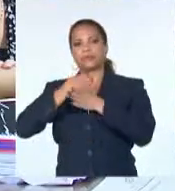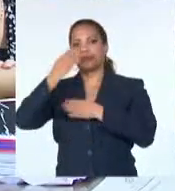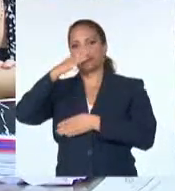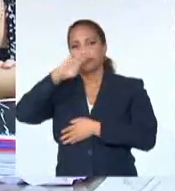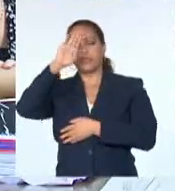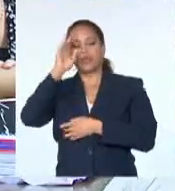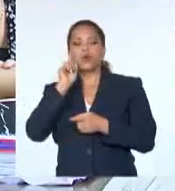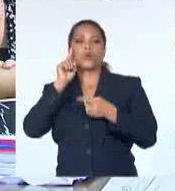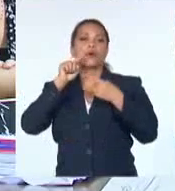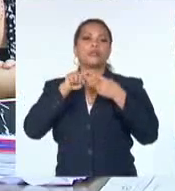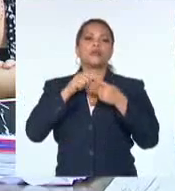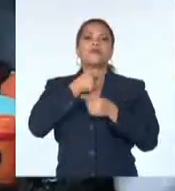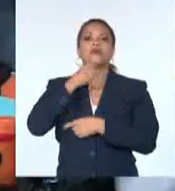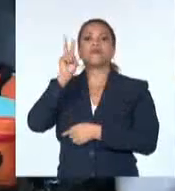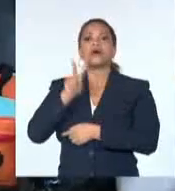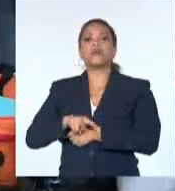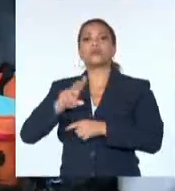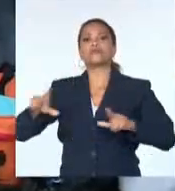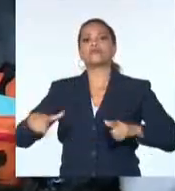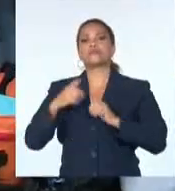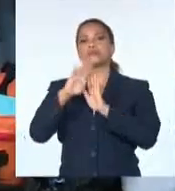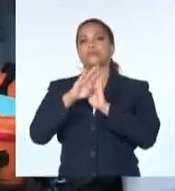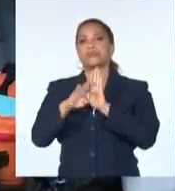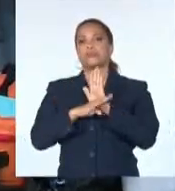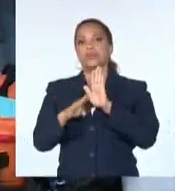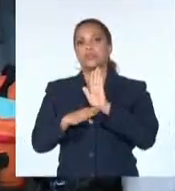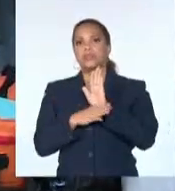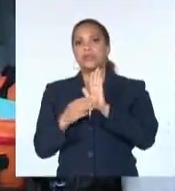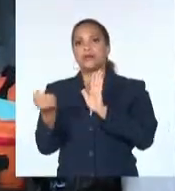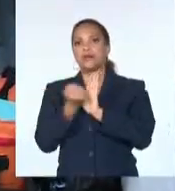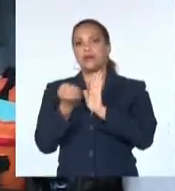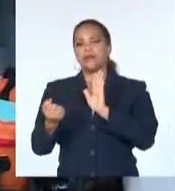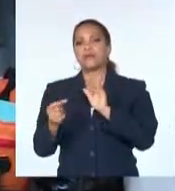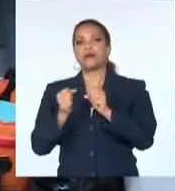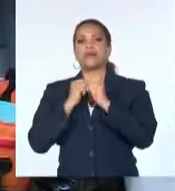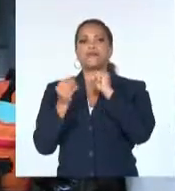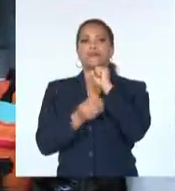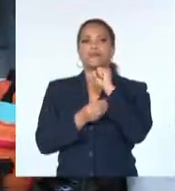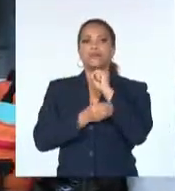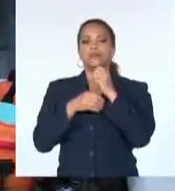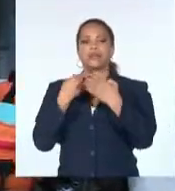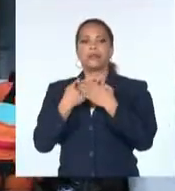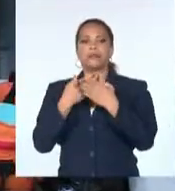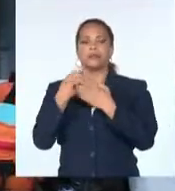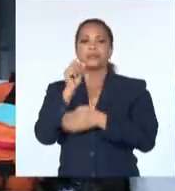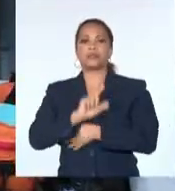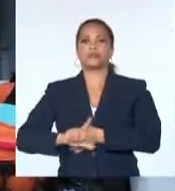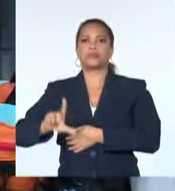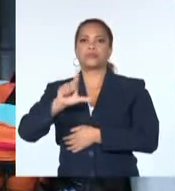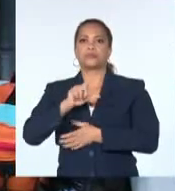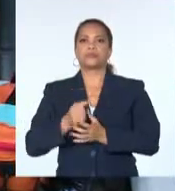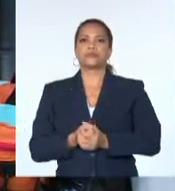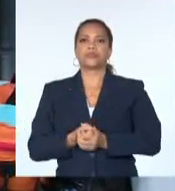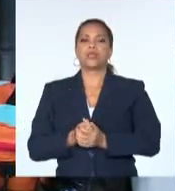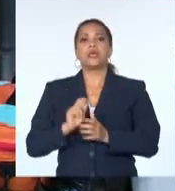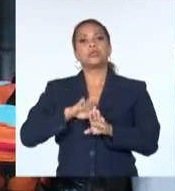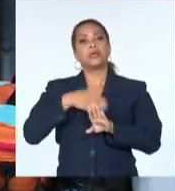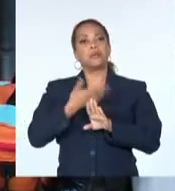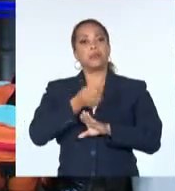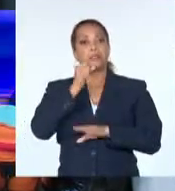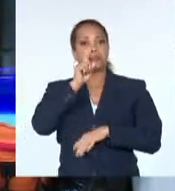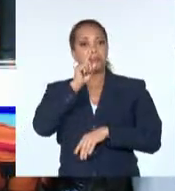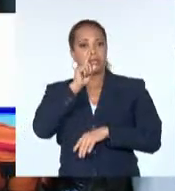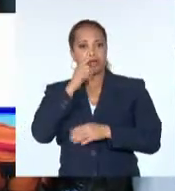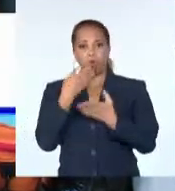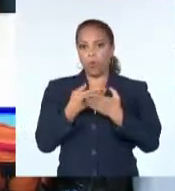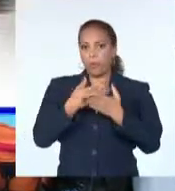el cumplimiento de las medidas aprobadas para fortalecer la empresa estatal socialista. Lo que aspiramos, una vez que termine la comprobación, que